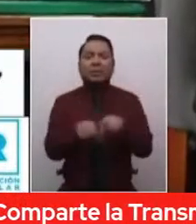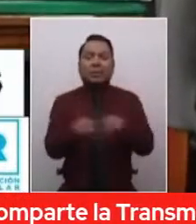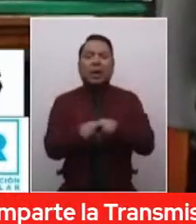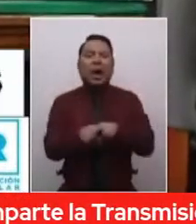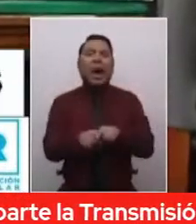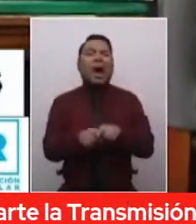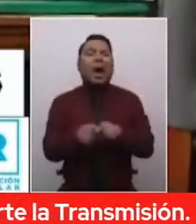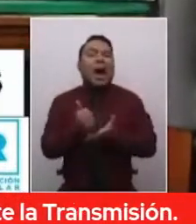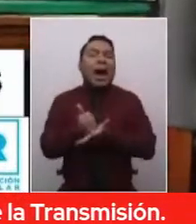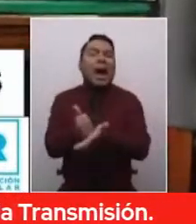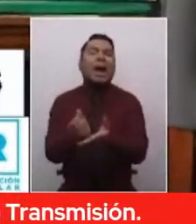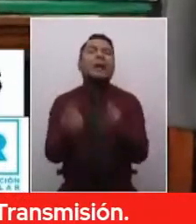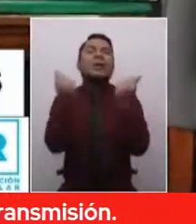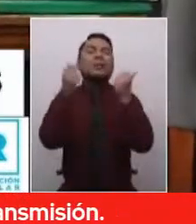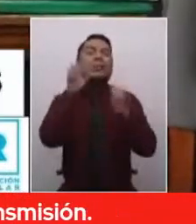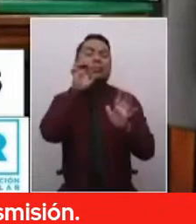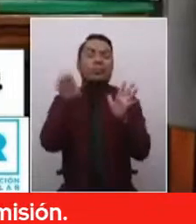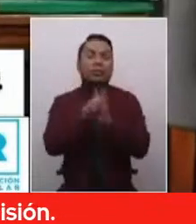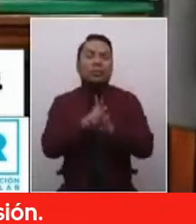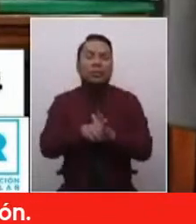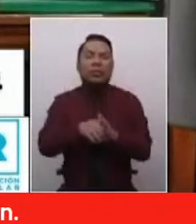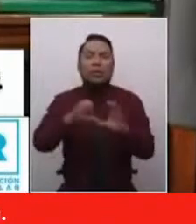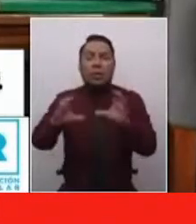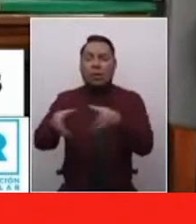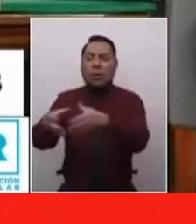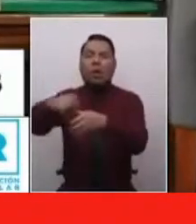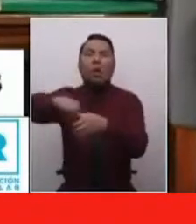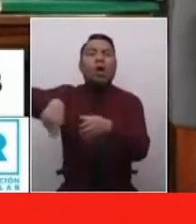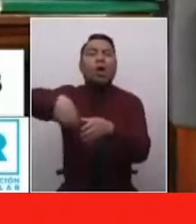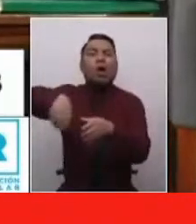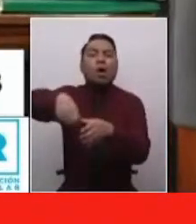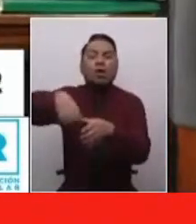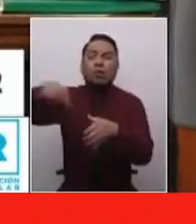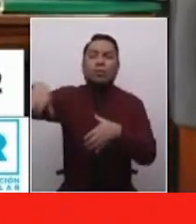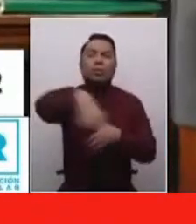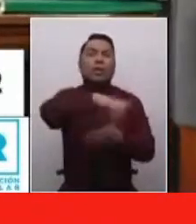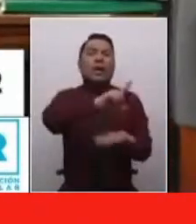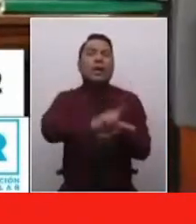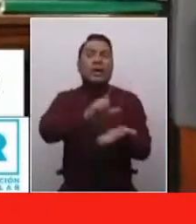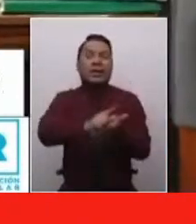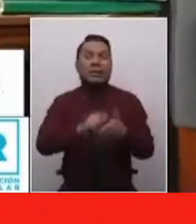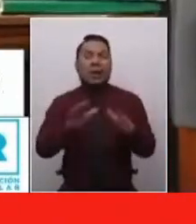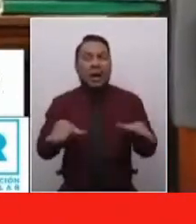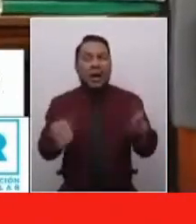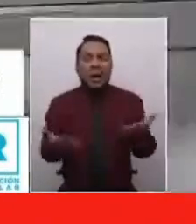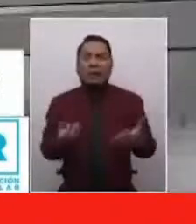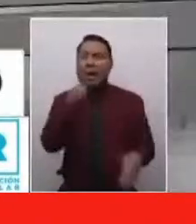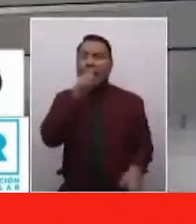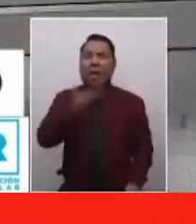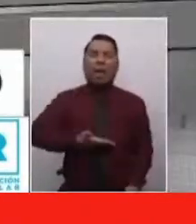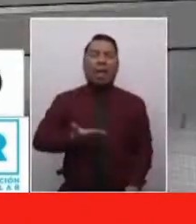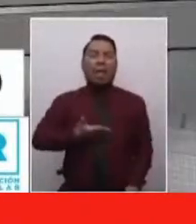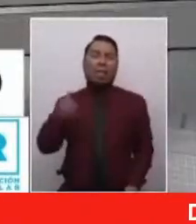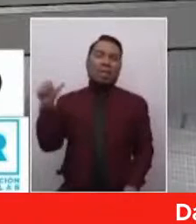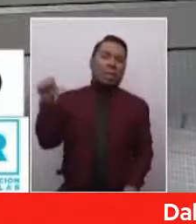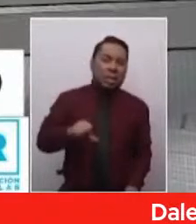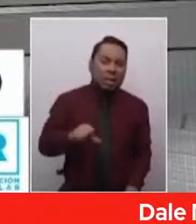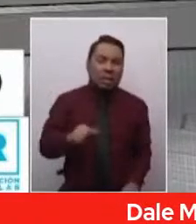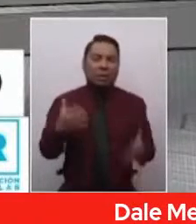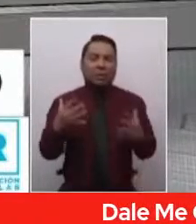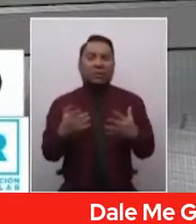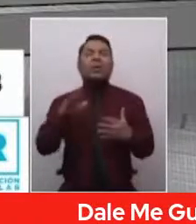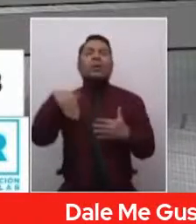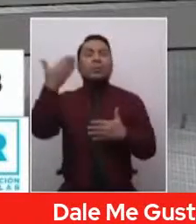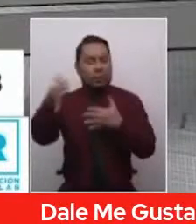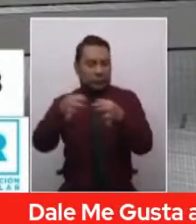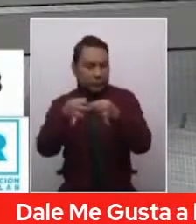auxilio rápido. Por ejemplo, ollitas comunes, ¿no? En todo Lima está un hambre fatal. Lo voy a explicar un poco